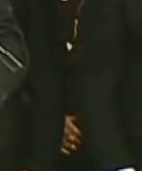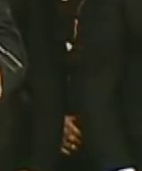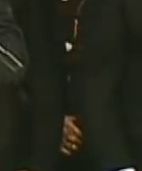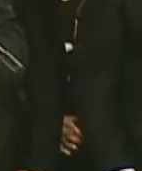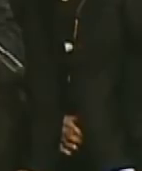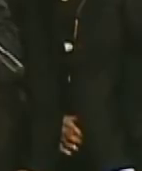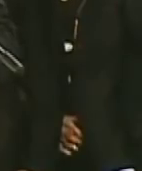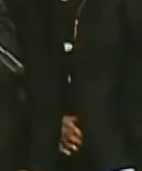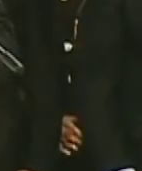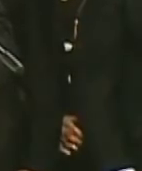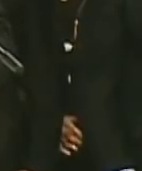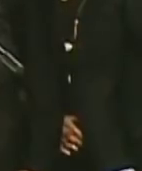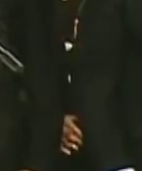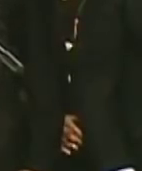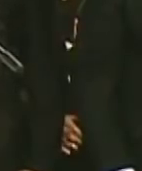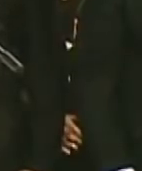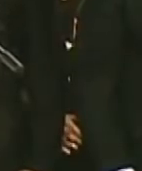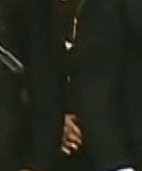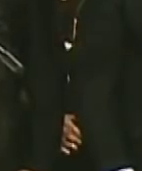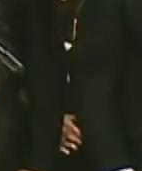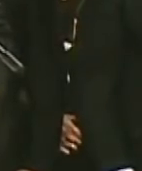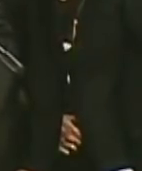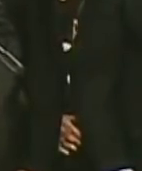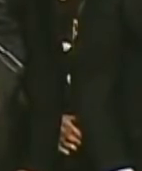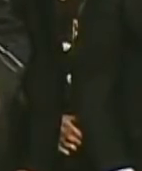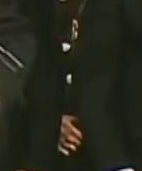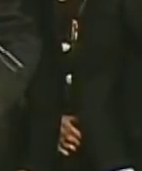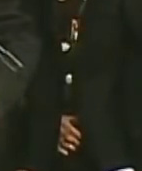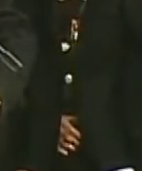fuerza. Por el engaño